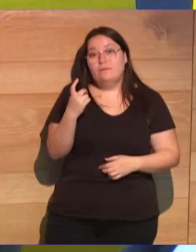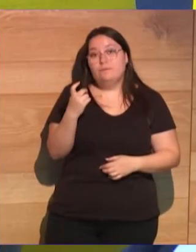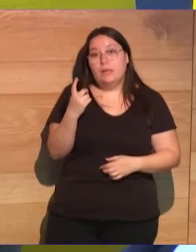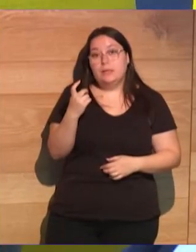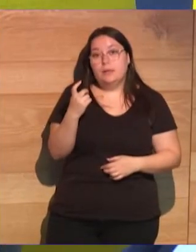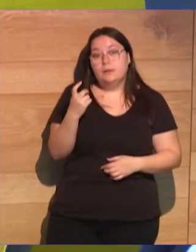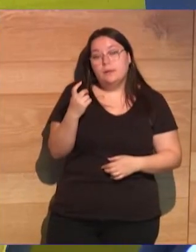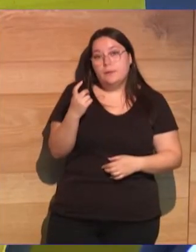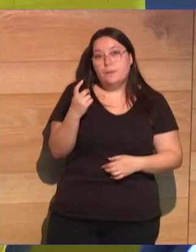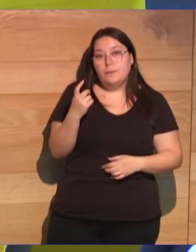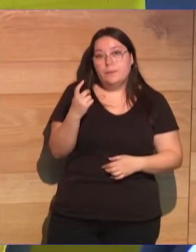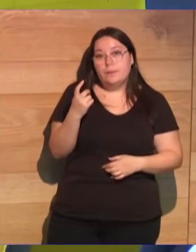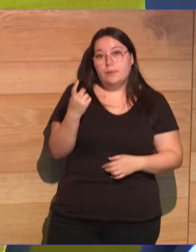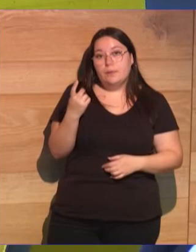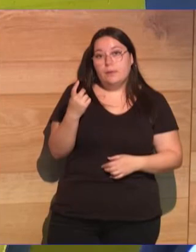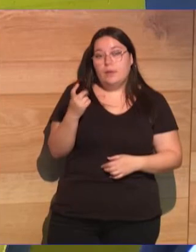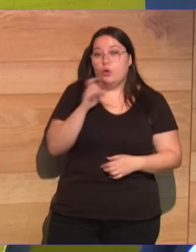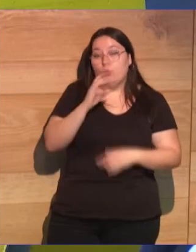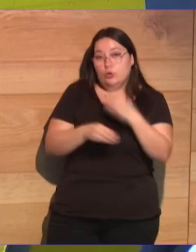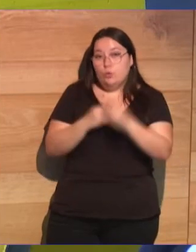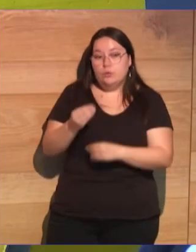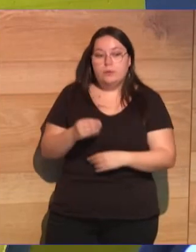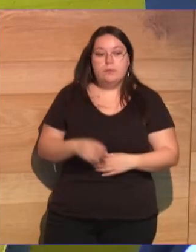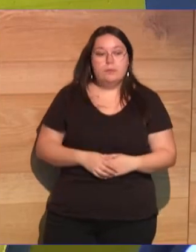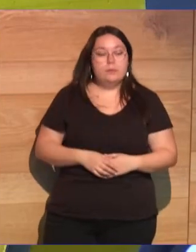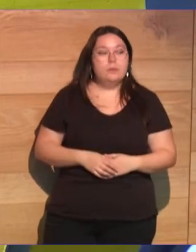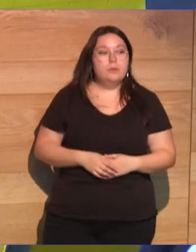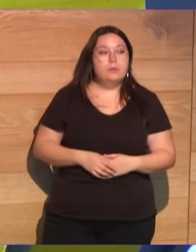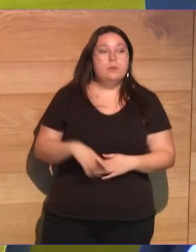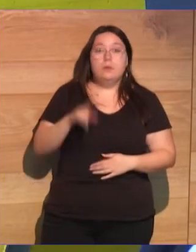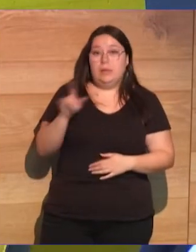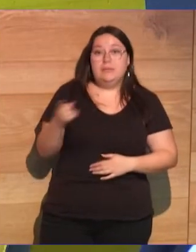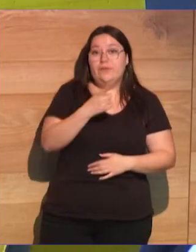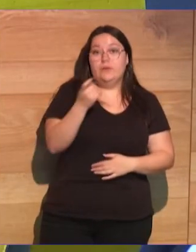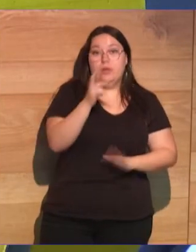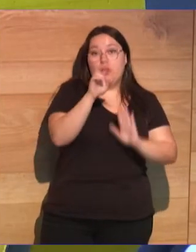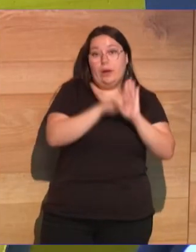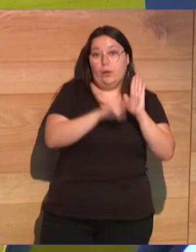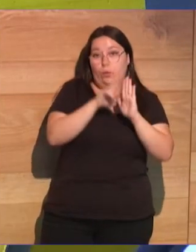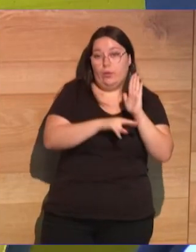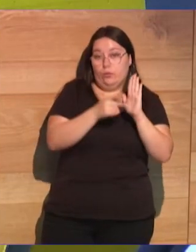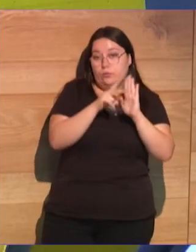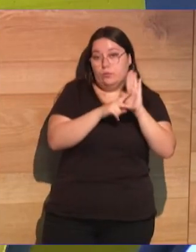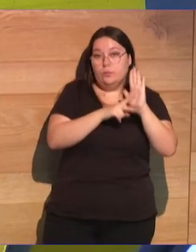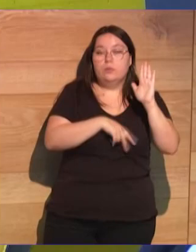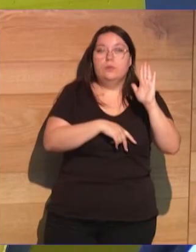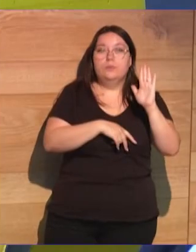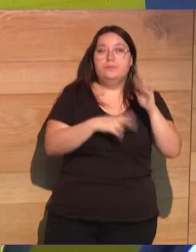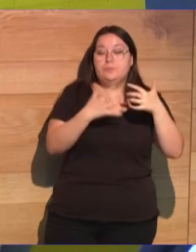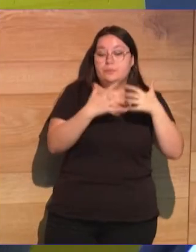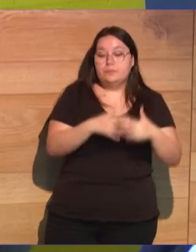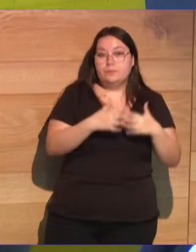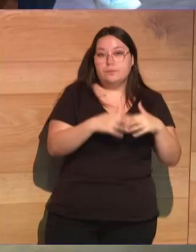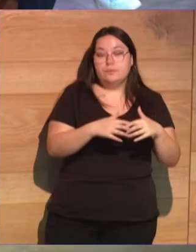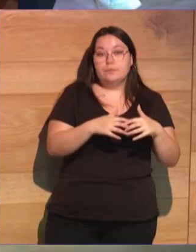escrúpulos de quien la usa, etcétera, etcétera, pues está la regulación que será necesaria, porque al final el fin de cualquier industria es que